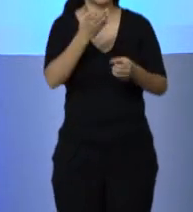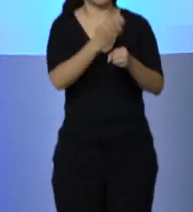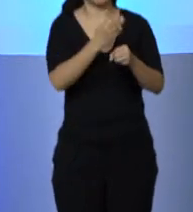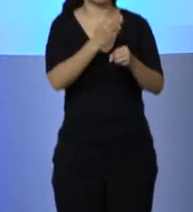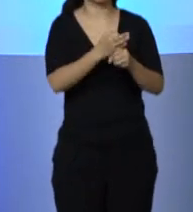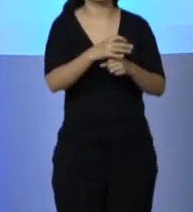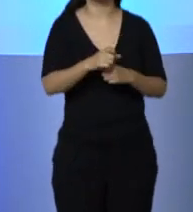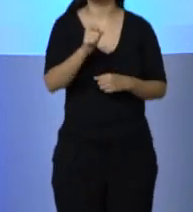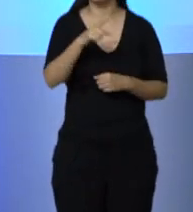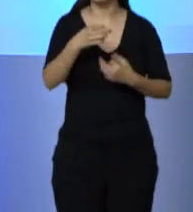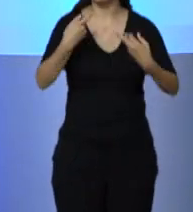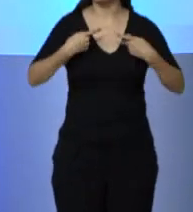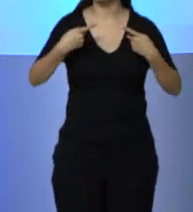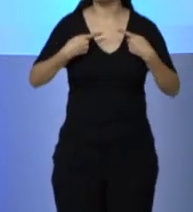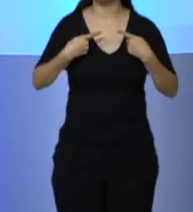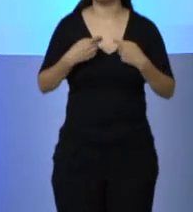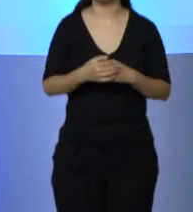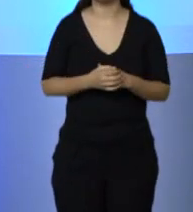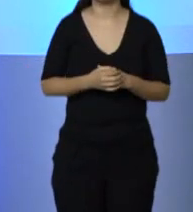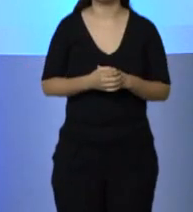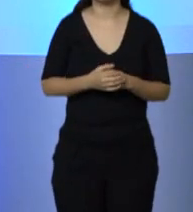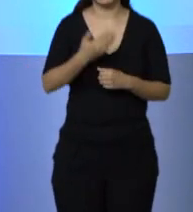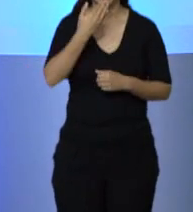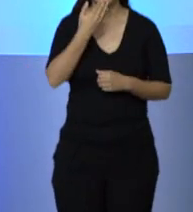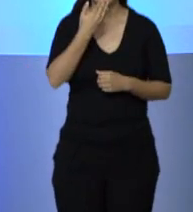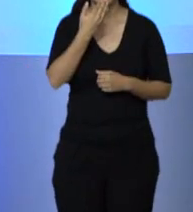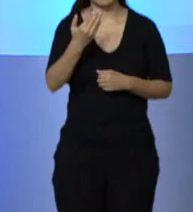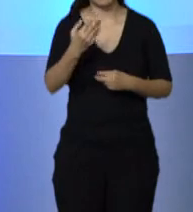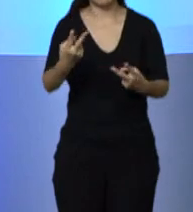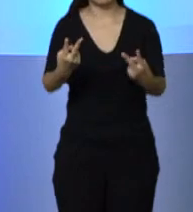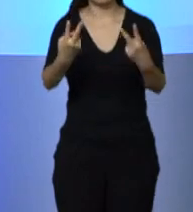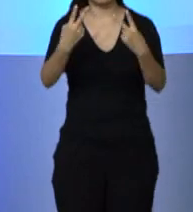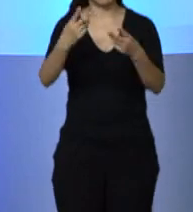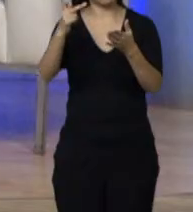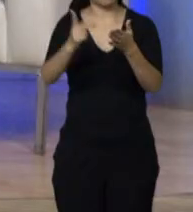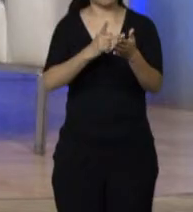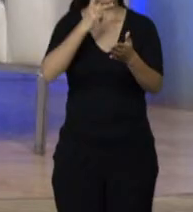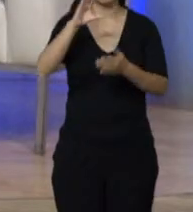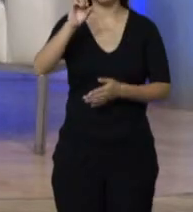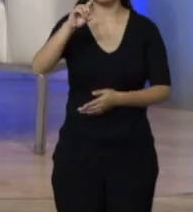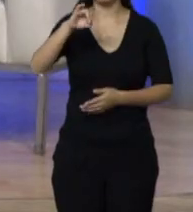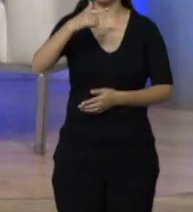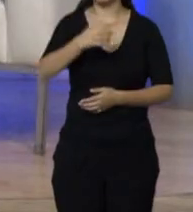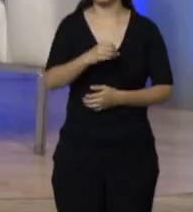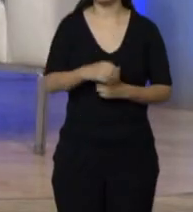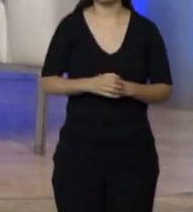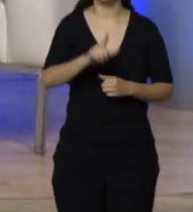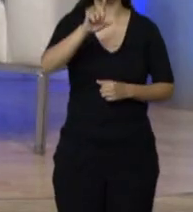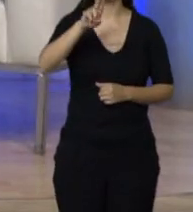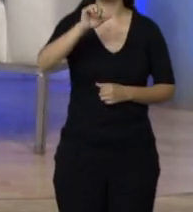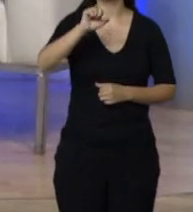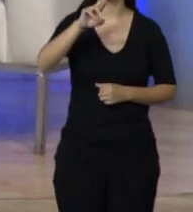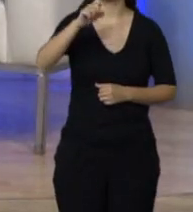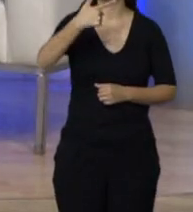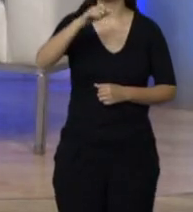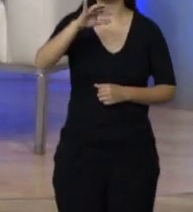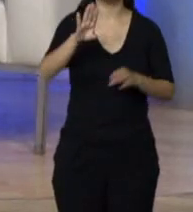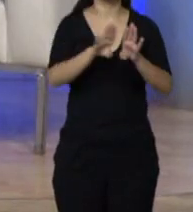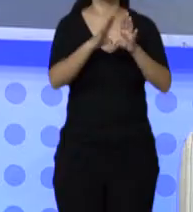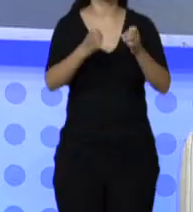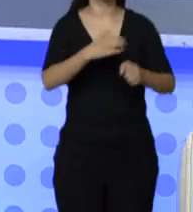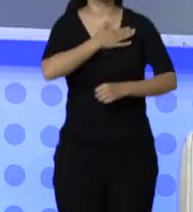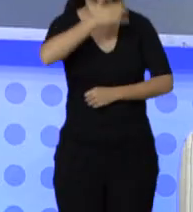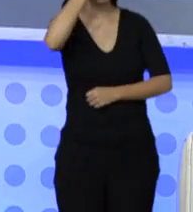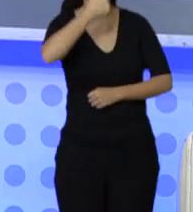supuesto el auditorio que bueno que está sintonizando una emisión más de código gracias para louis regir como esta noche pues siempre a la